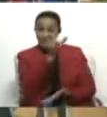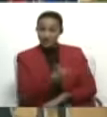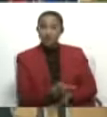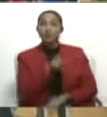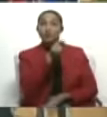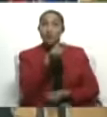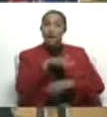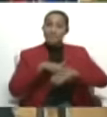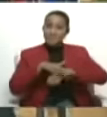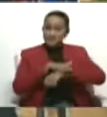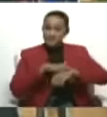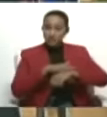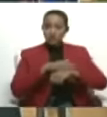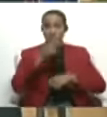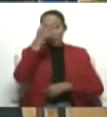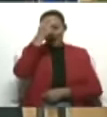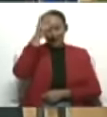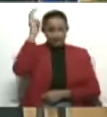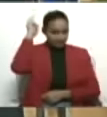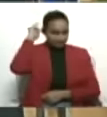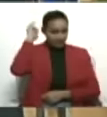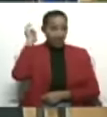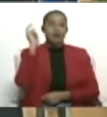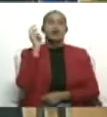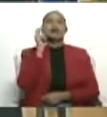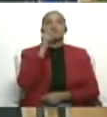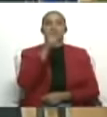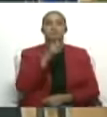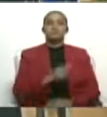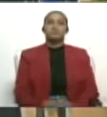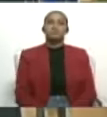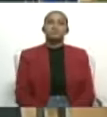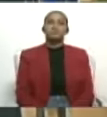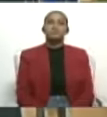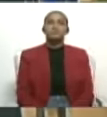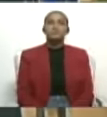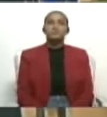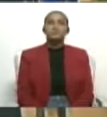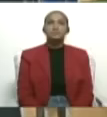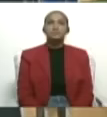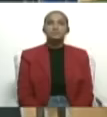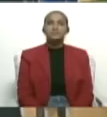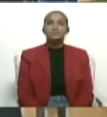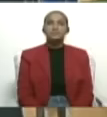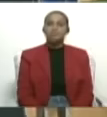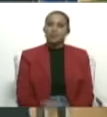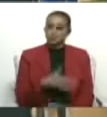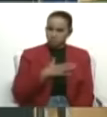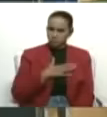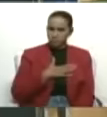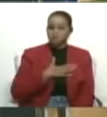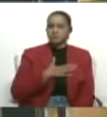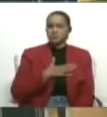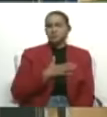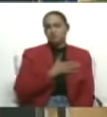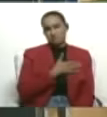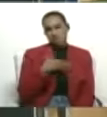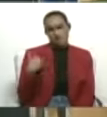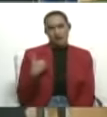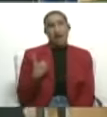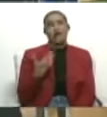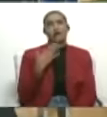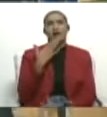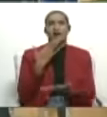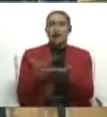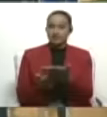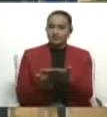para Relaciones Exteriores de la República Bolivariana de Venezuela. Bueno, en primer lugar, quiero agradecer al ministro Lavrov y